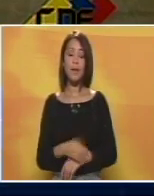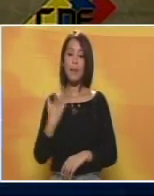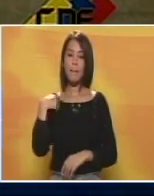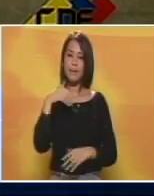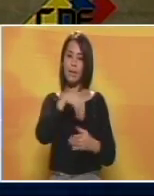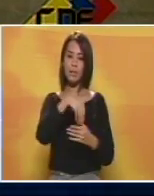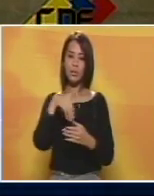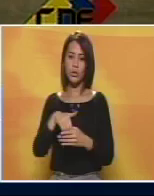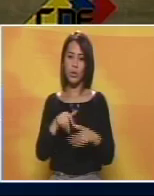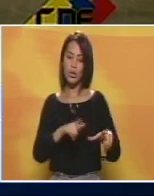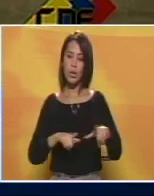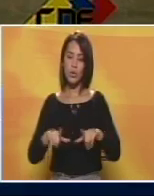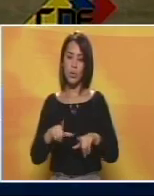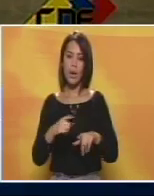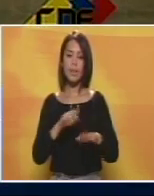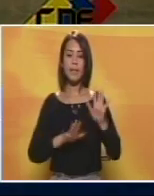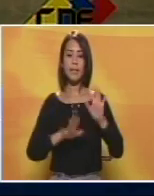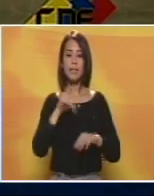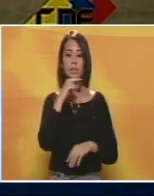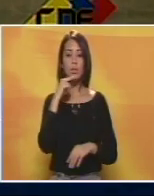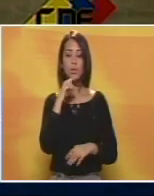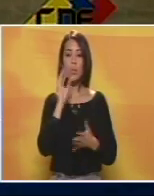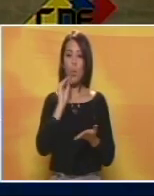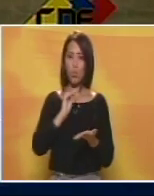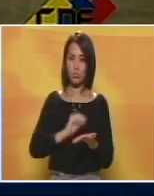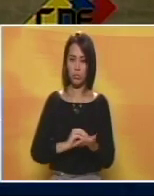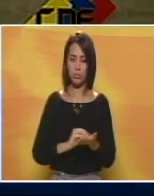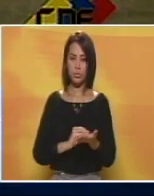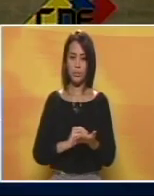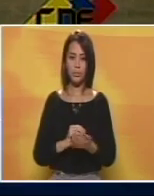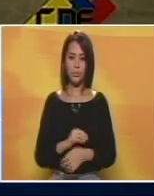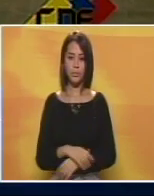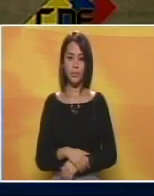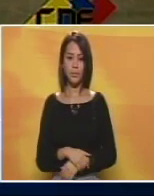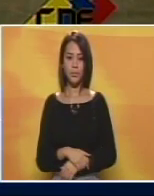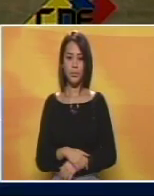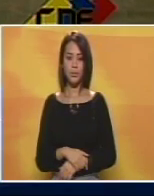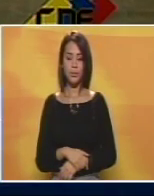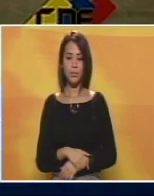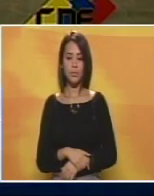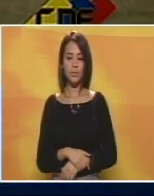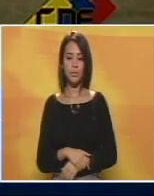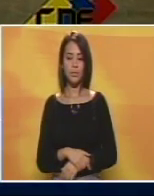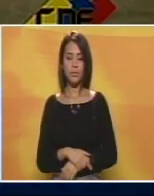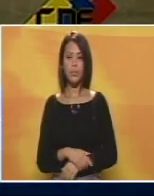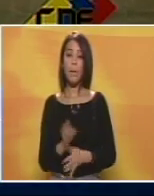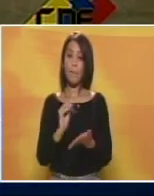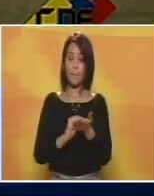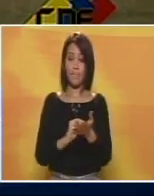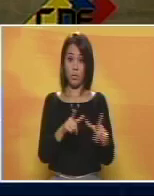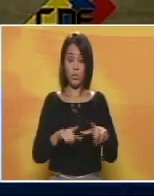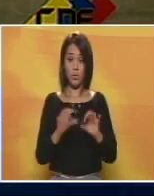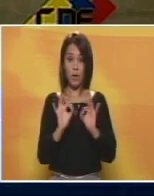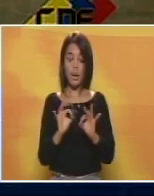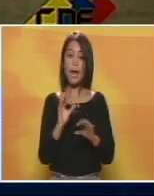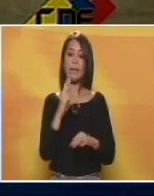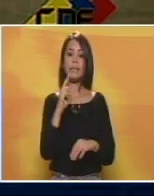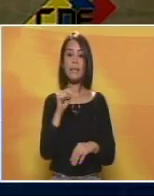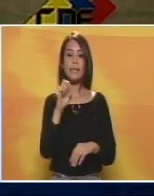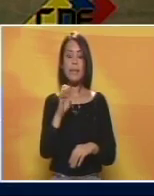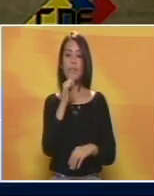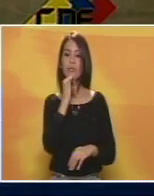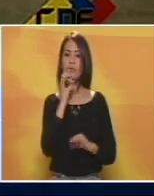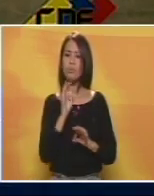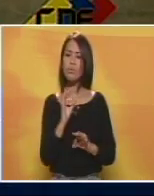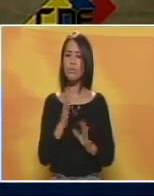elecciones regionales del 15 de octubre fueron restituidos para sus lugares originales, con lo cual el CNE alegó